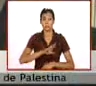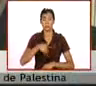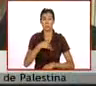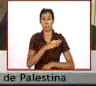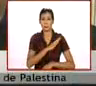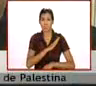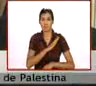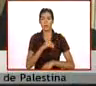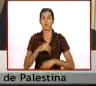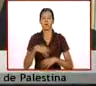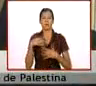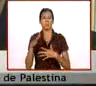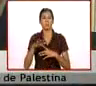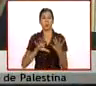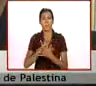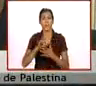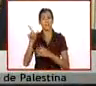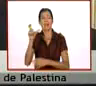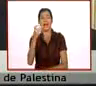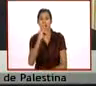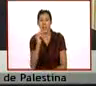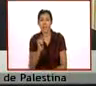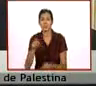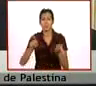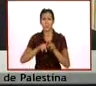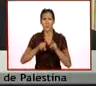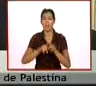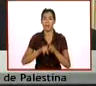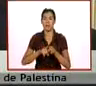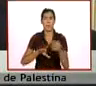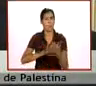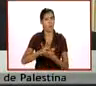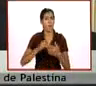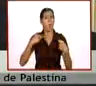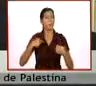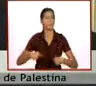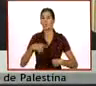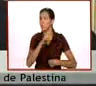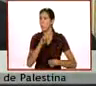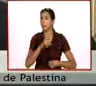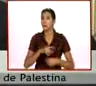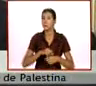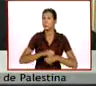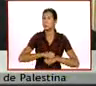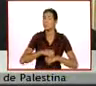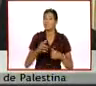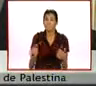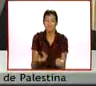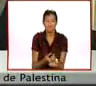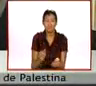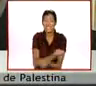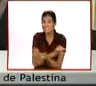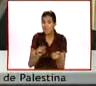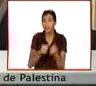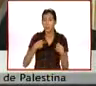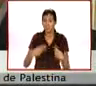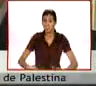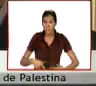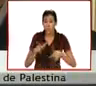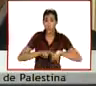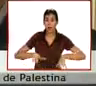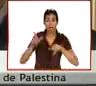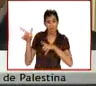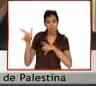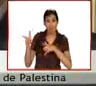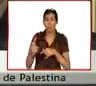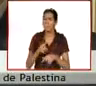Tenemos una situación en Gaza que no puede ser pensada como una crisis humanitaria, sino como una catástrofe humanitaria. La situación en Gaza es muy